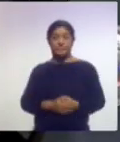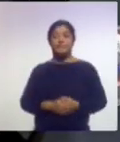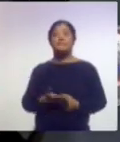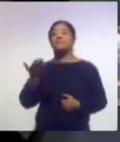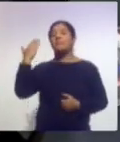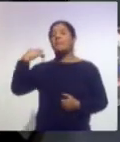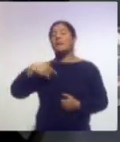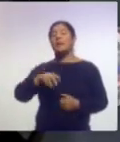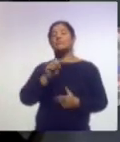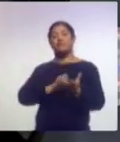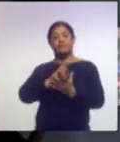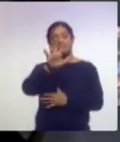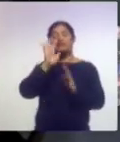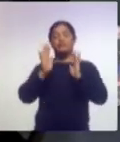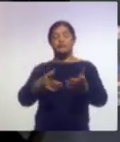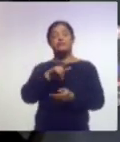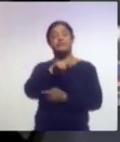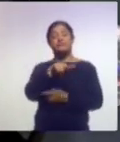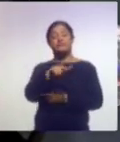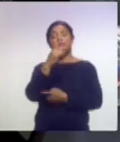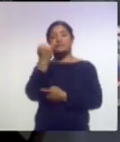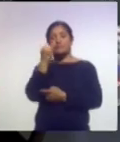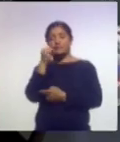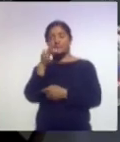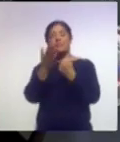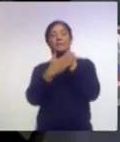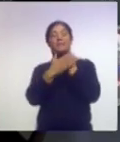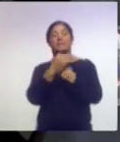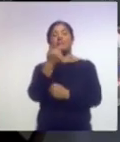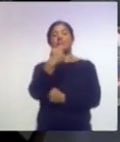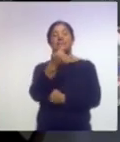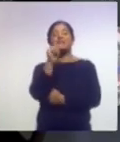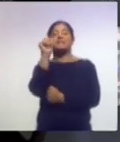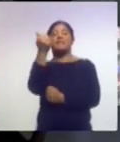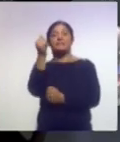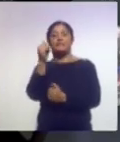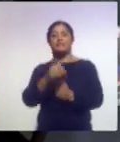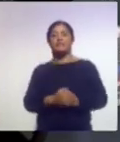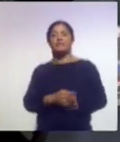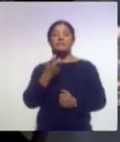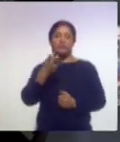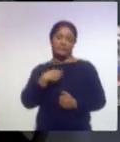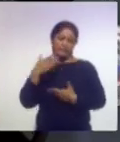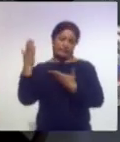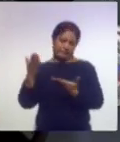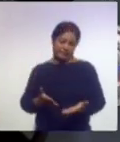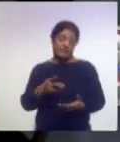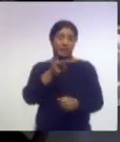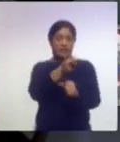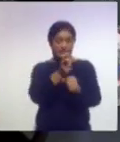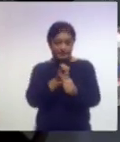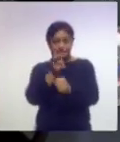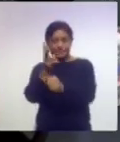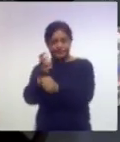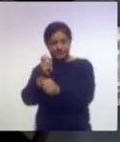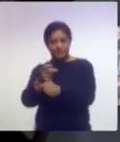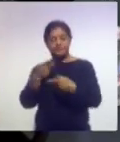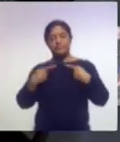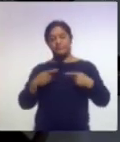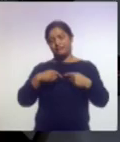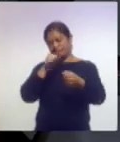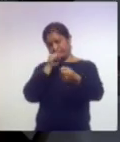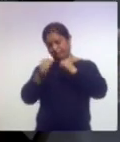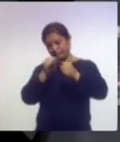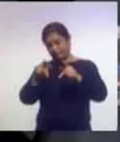junio y se cierra el próximo 6 de agosto. Bien. Por eso estamos aquí, para invitar a los periodistas del estado de